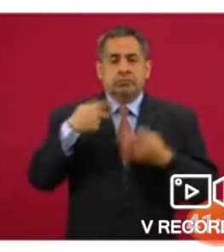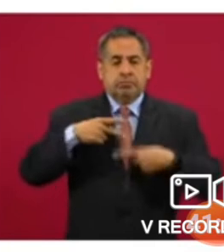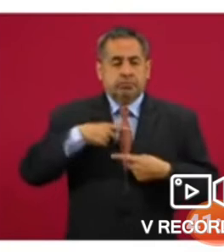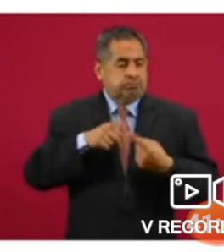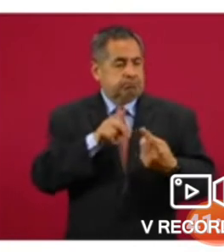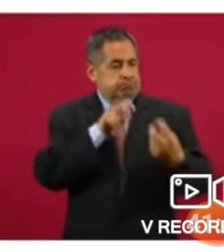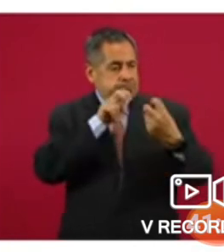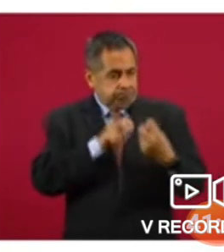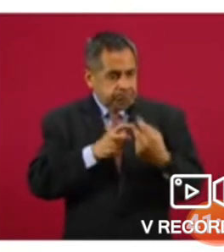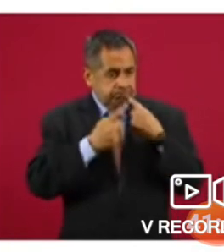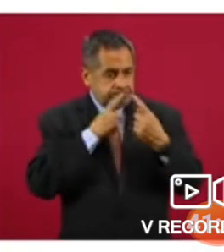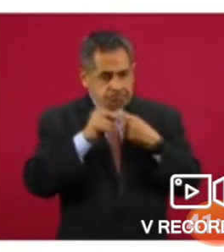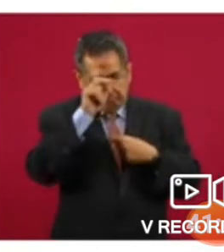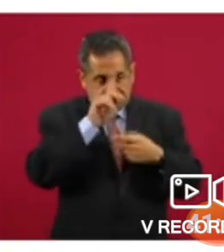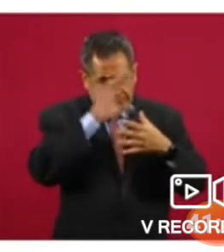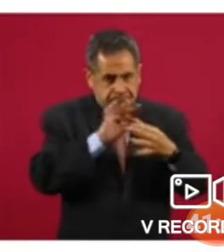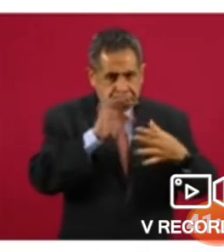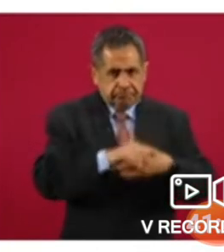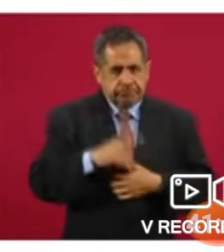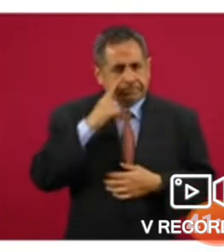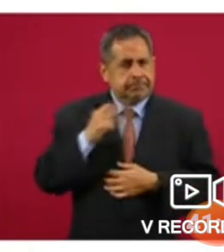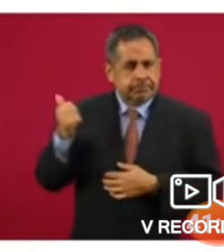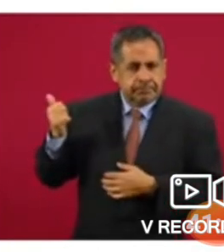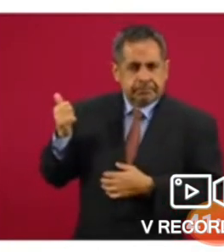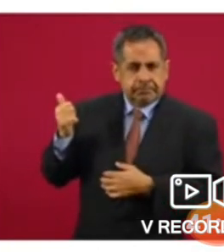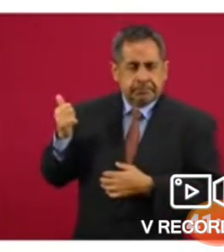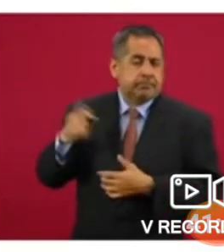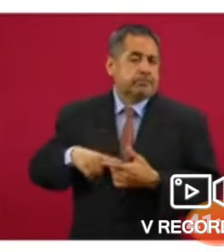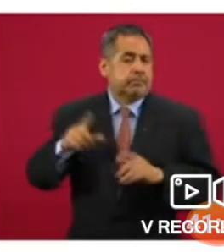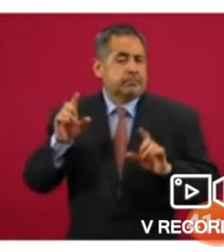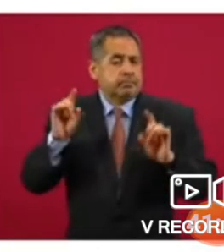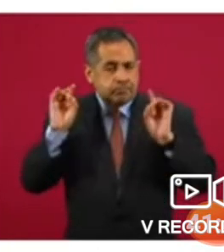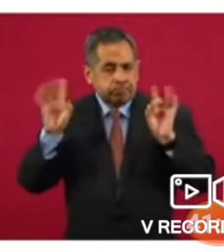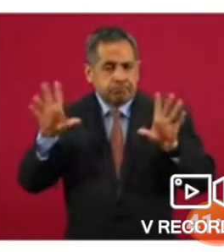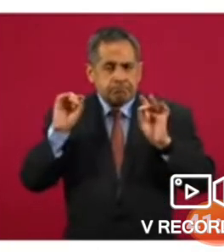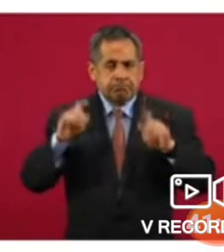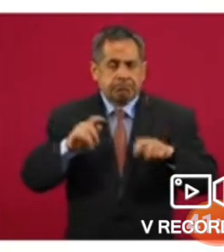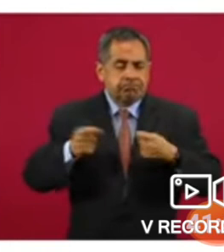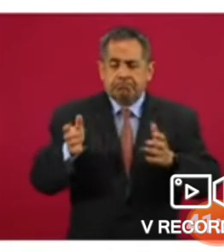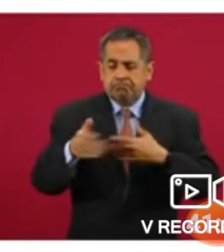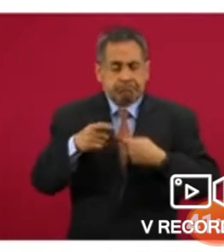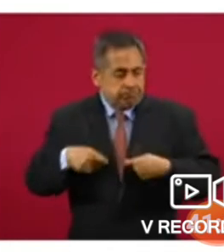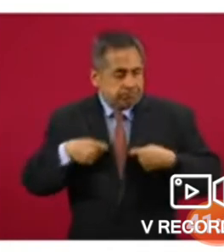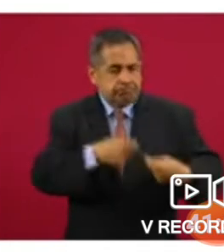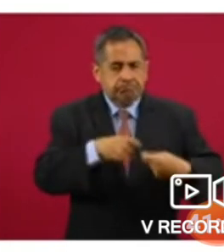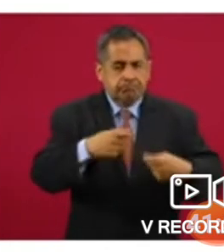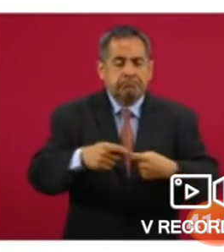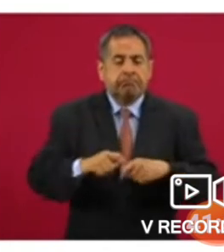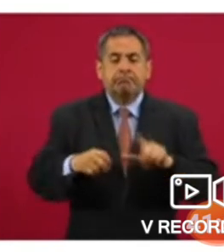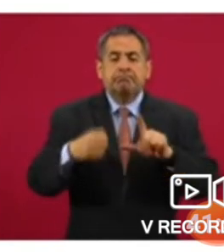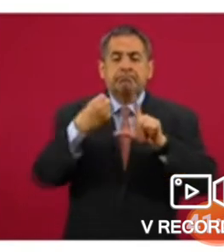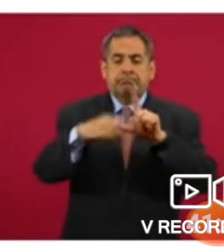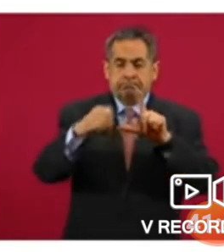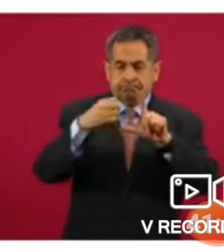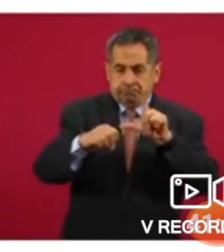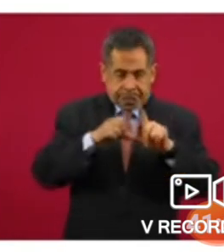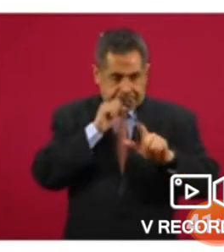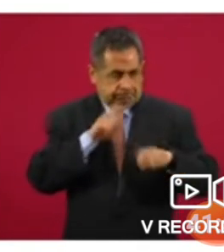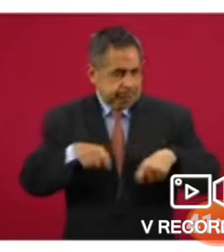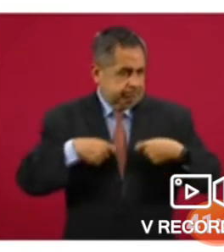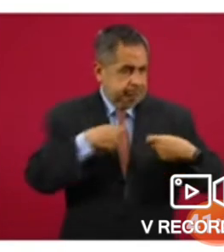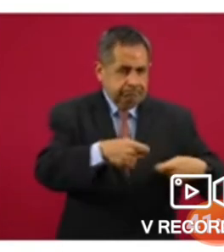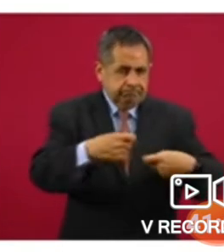543.958. Aquí tienen ustedes algunas imágenes en Los Ángeles, entrega de kits de protección, en El Paso, campaña de vacunación